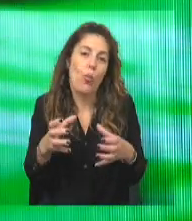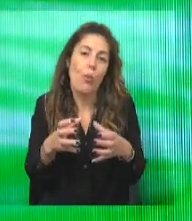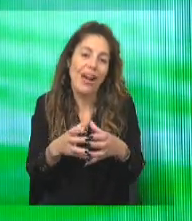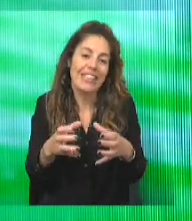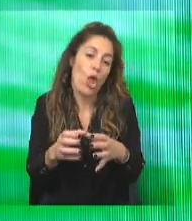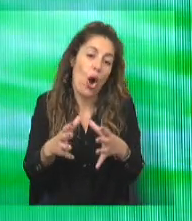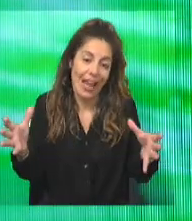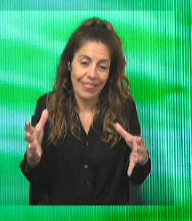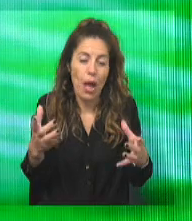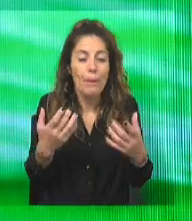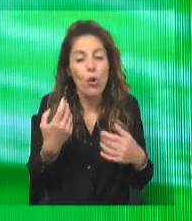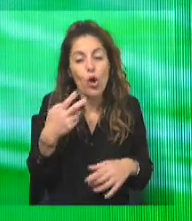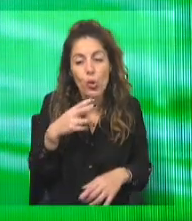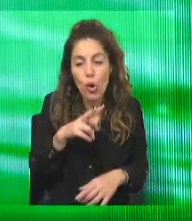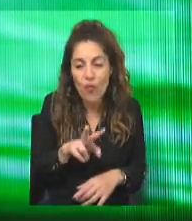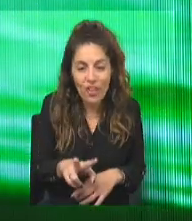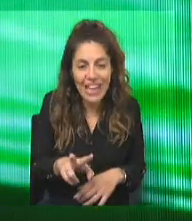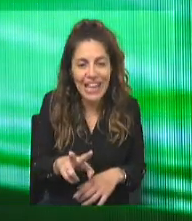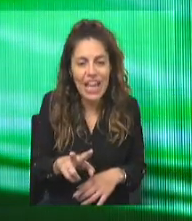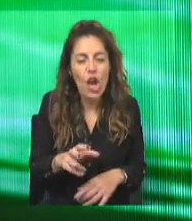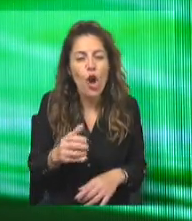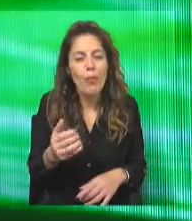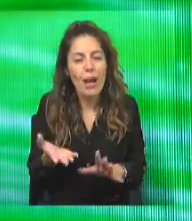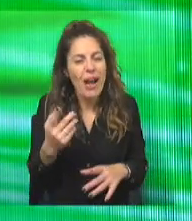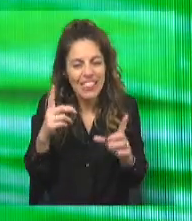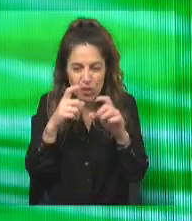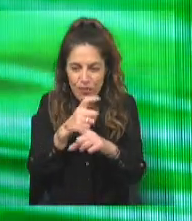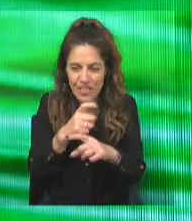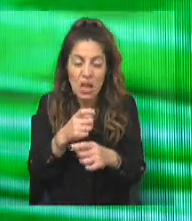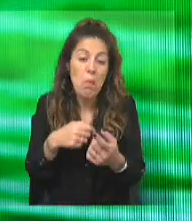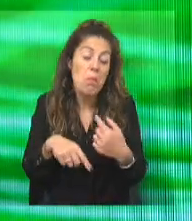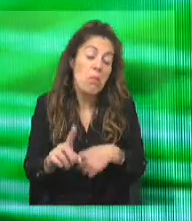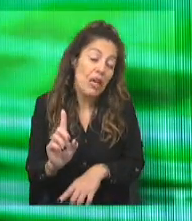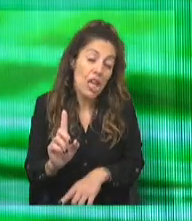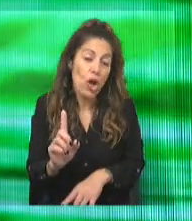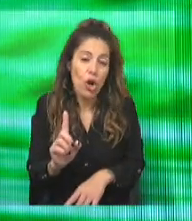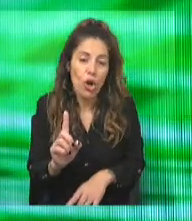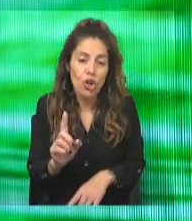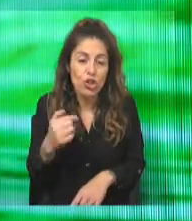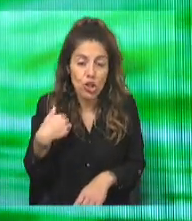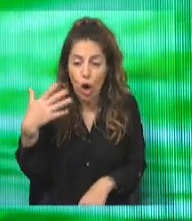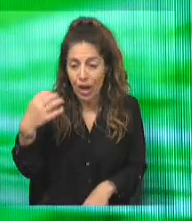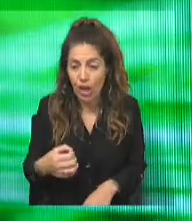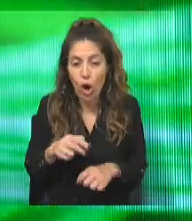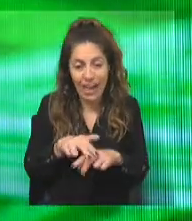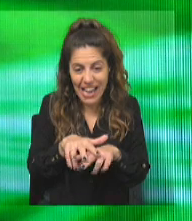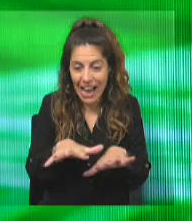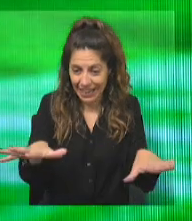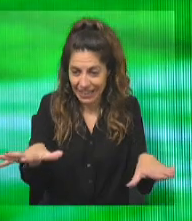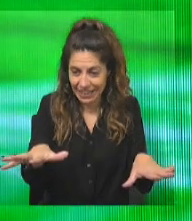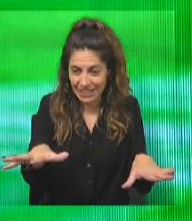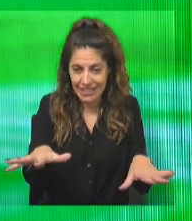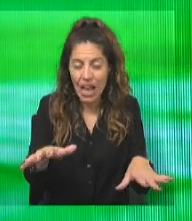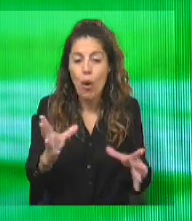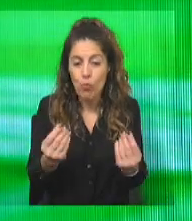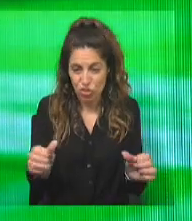ve una cierta como que cuesta más pero en una de esas yo en una de esas no creo que en las redes hay una gran